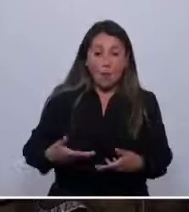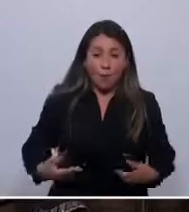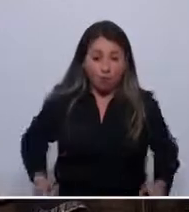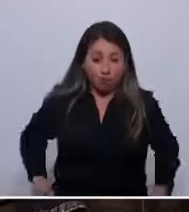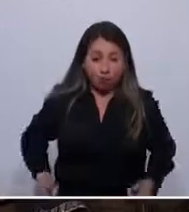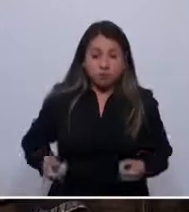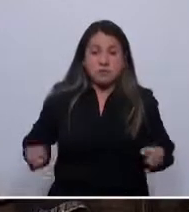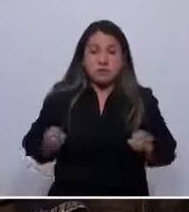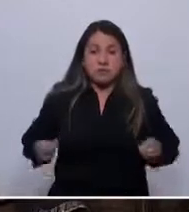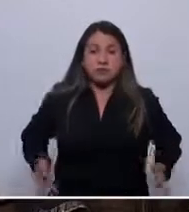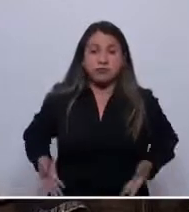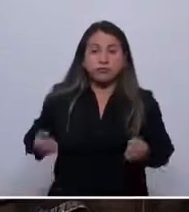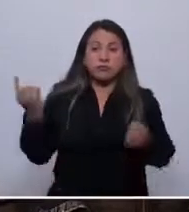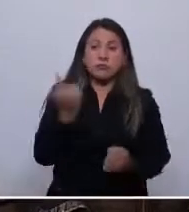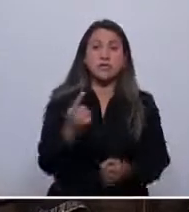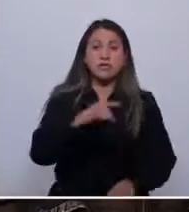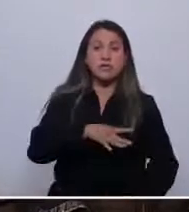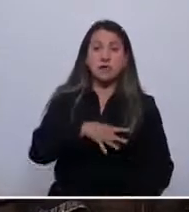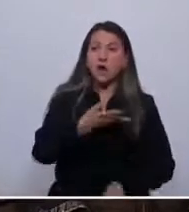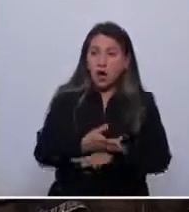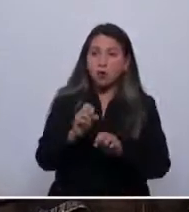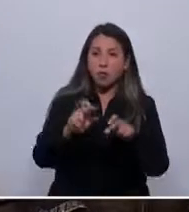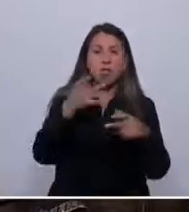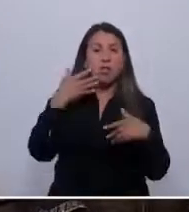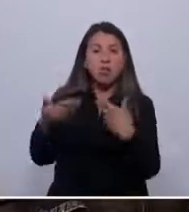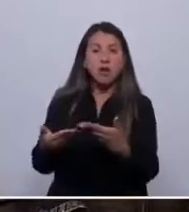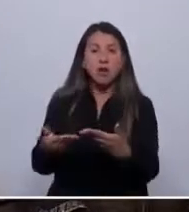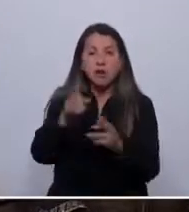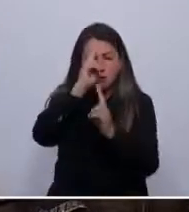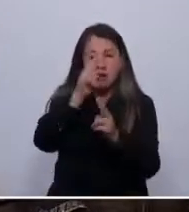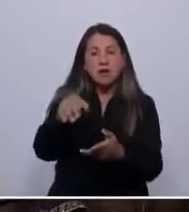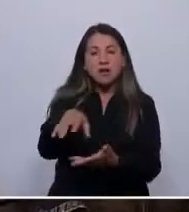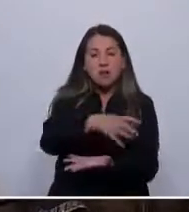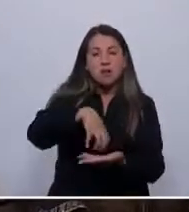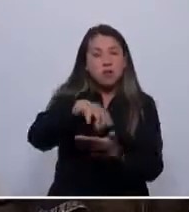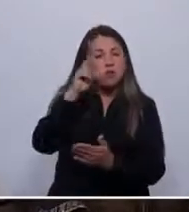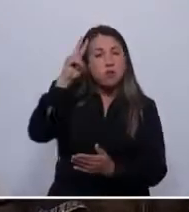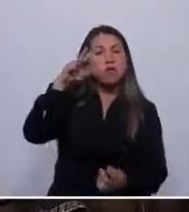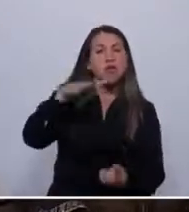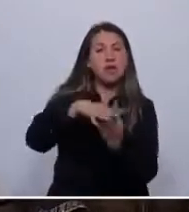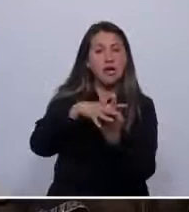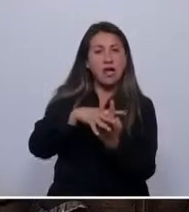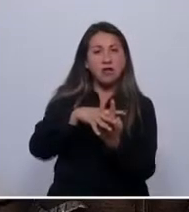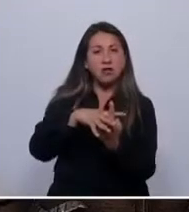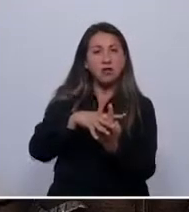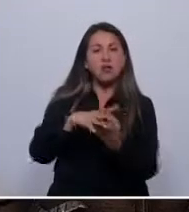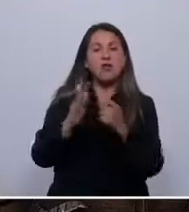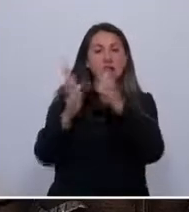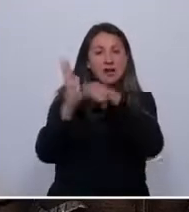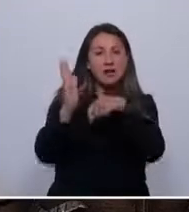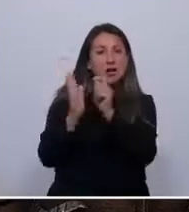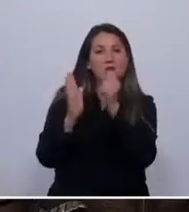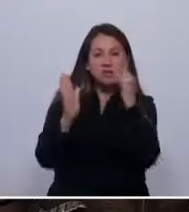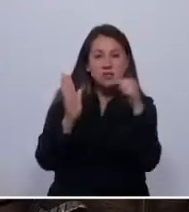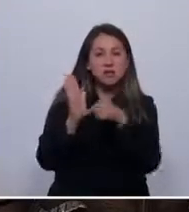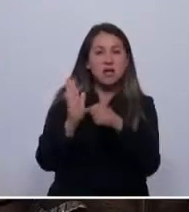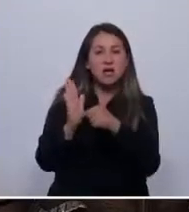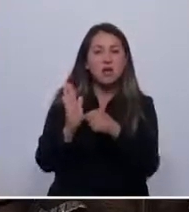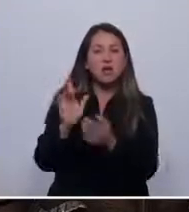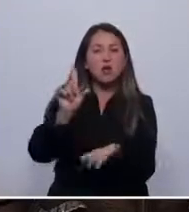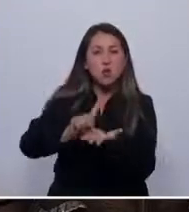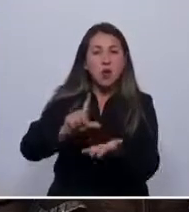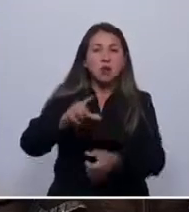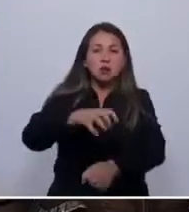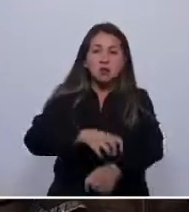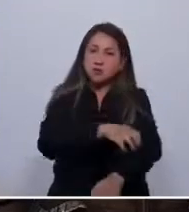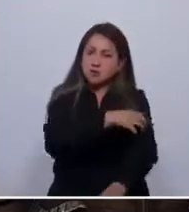oportunidades. El sueño de que se respete a nuestros pueblos originarios, que se les reconozca en el lugar y con la importancia